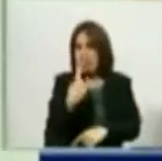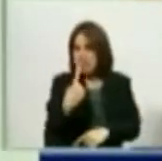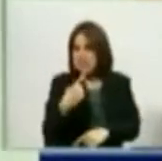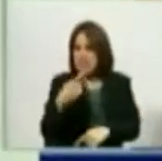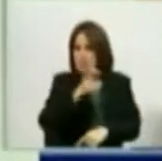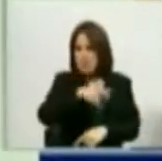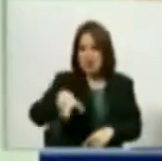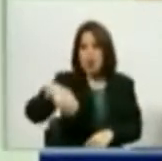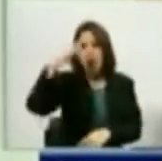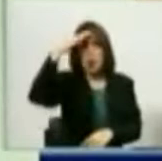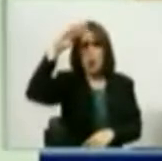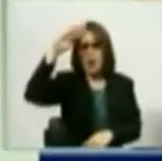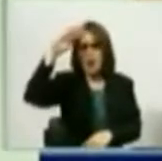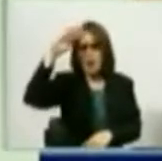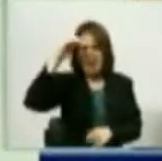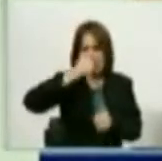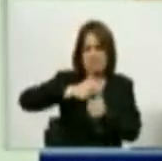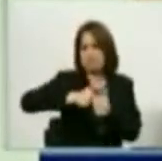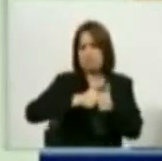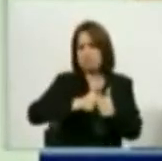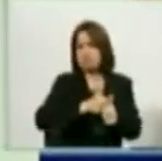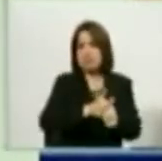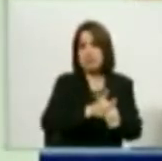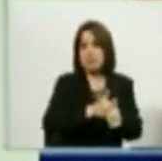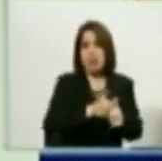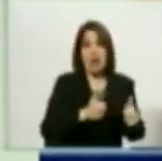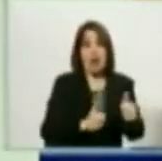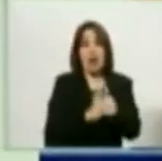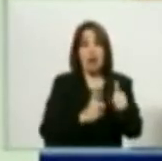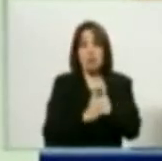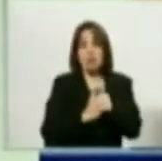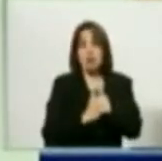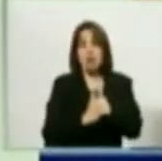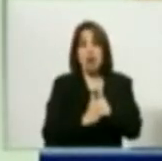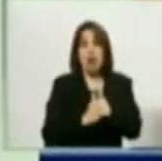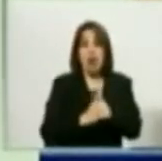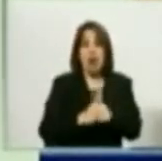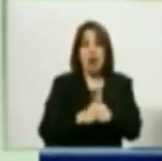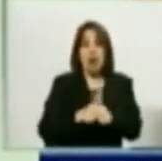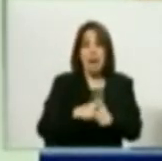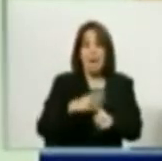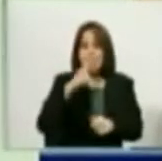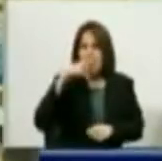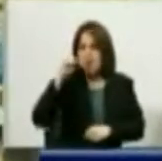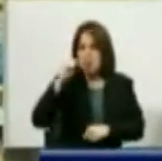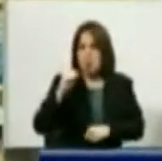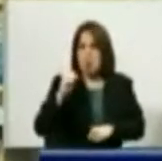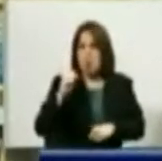cubanos asisten a Nicolás Maduro para torturar a los opositores